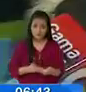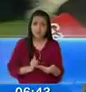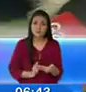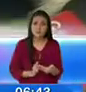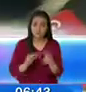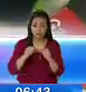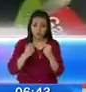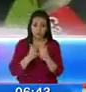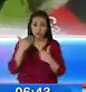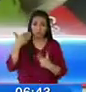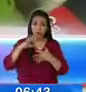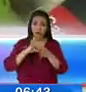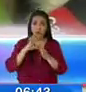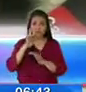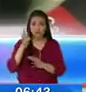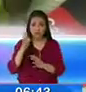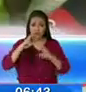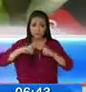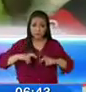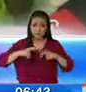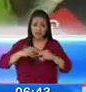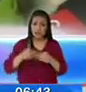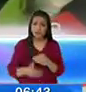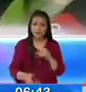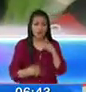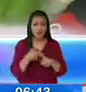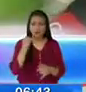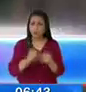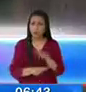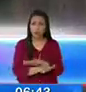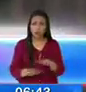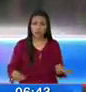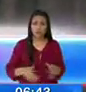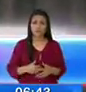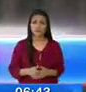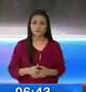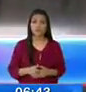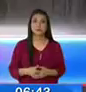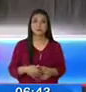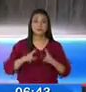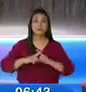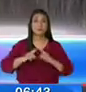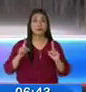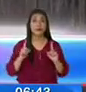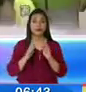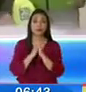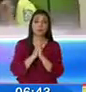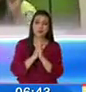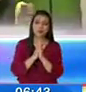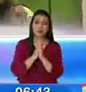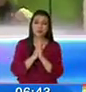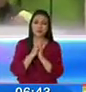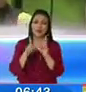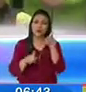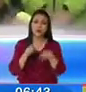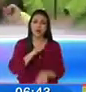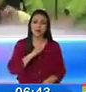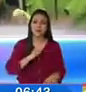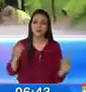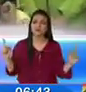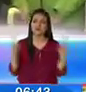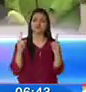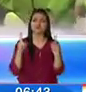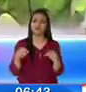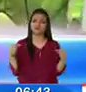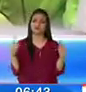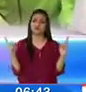El bloque legislativo las procesará y investigaremos hasta la última consecuencia. Aunque de paso hacen un llamado a que depongan actitudes de confrontación